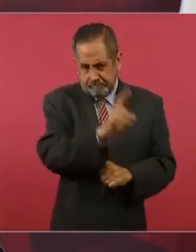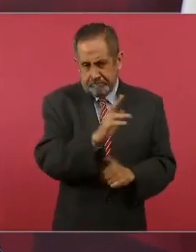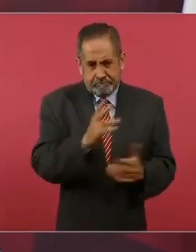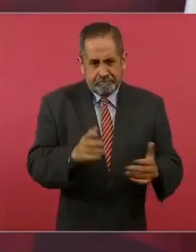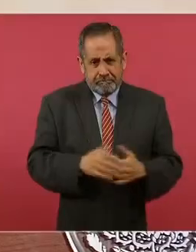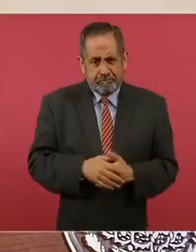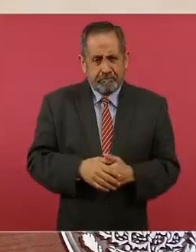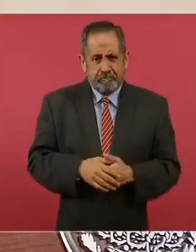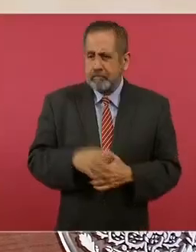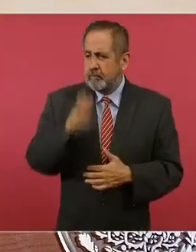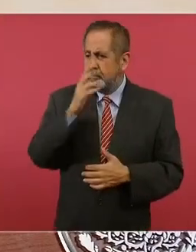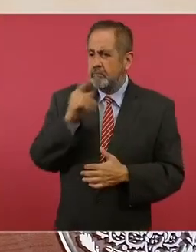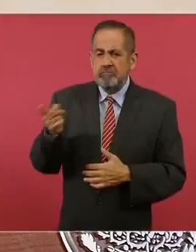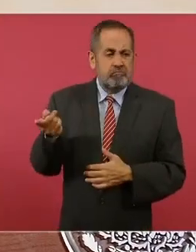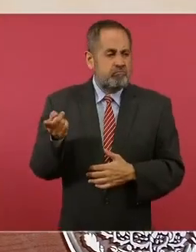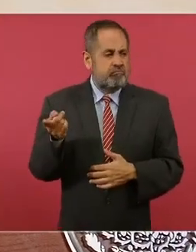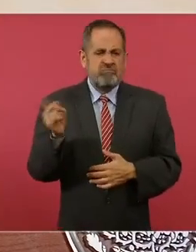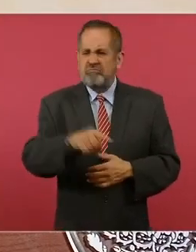aplique justicia, ¿no?,